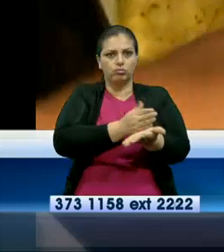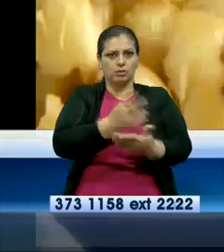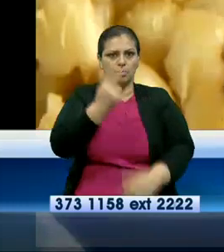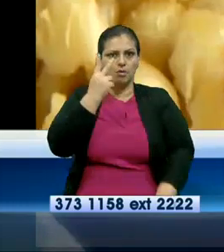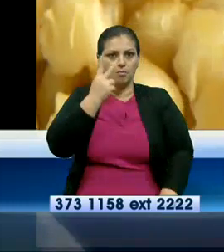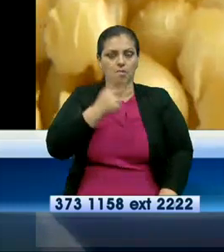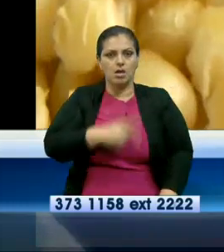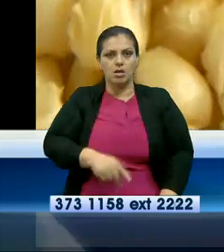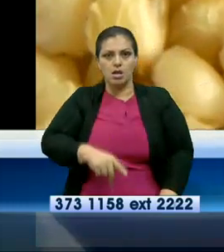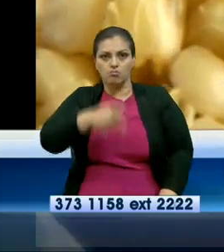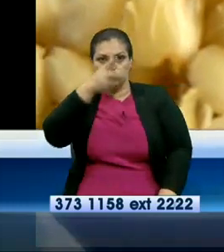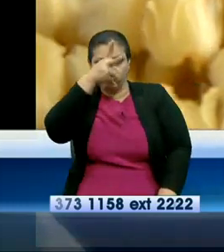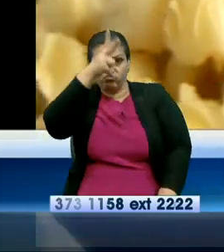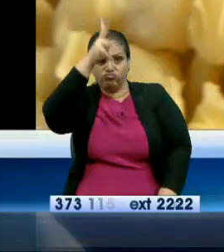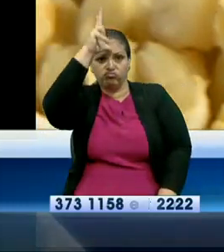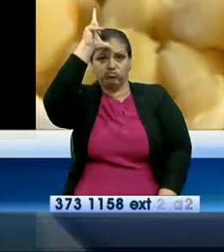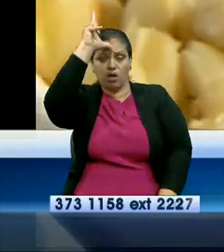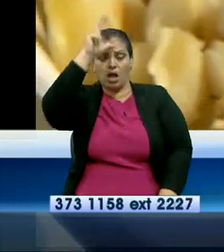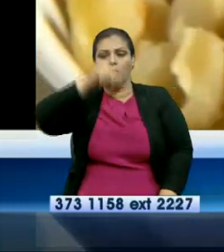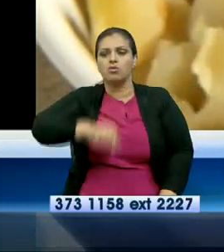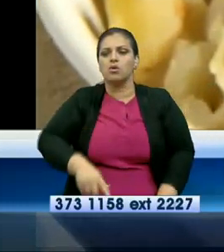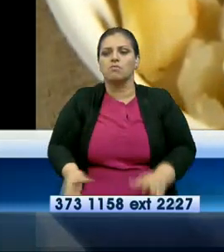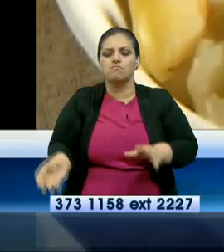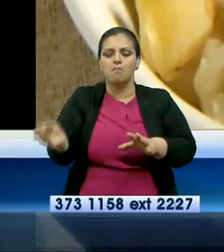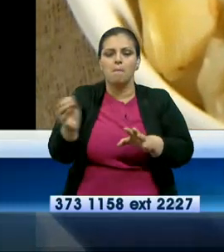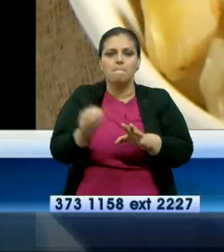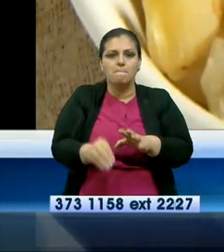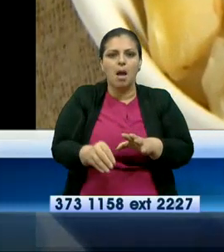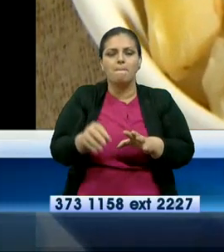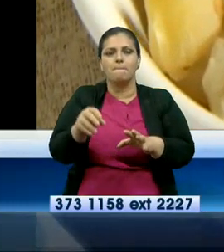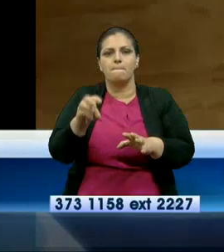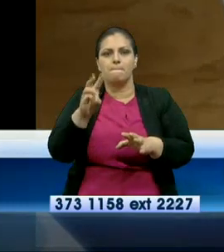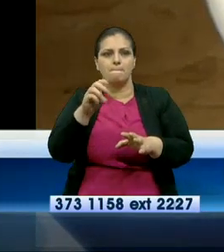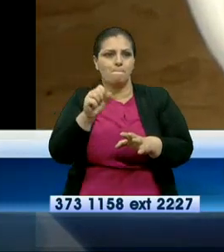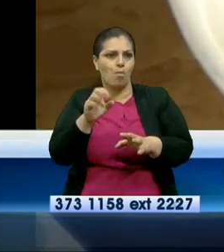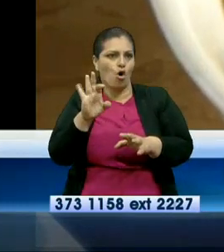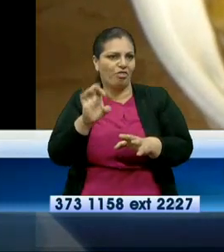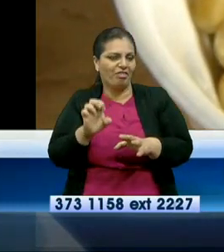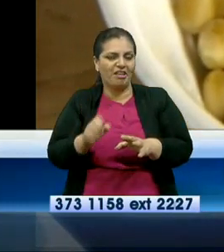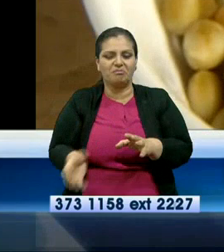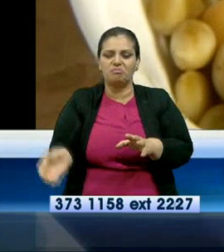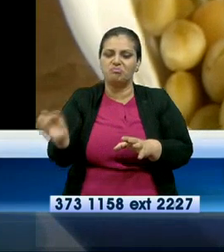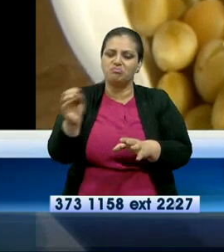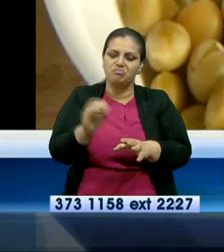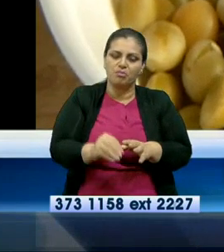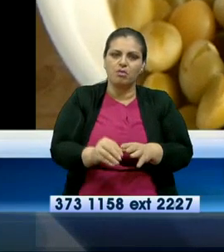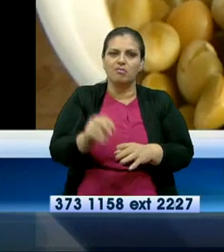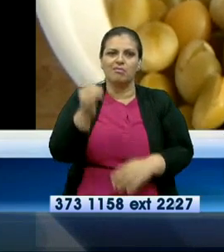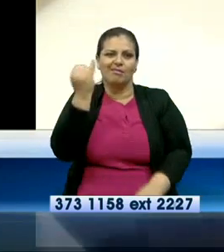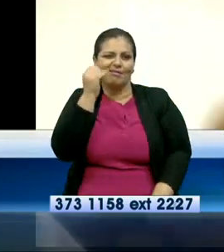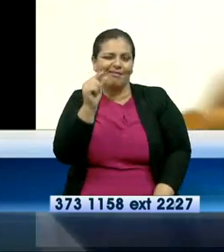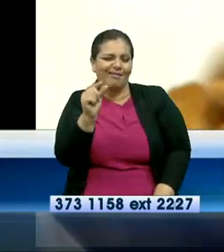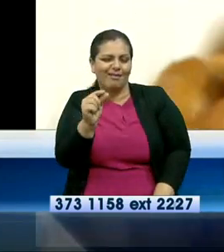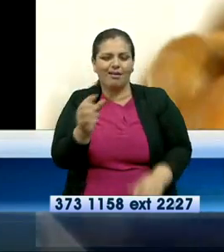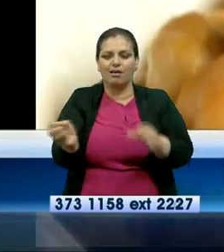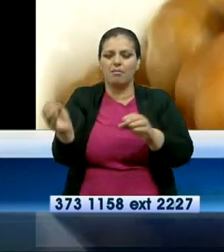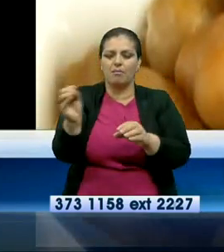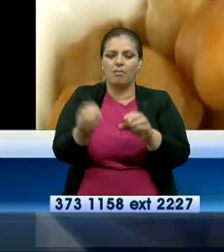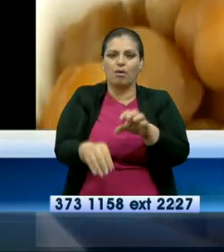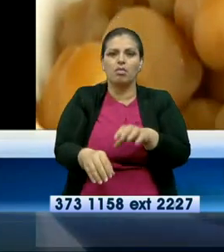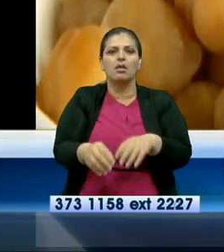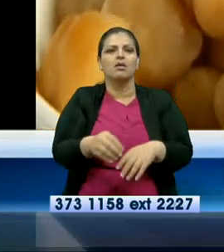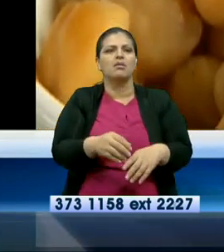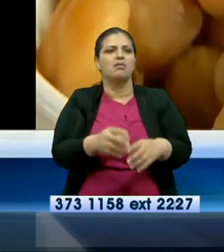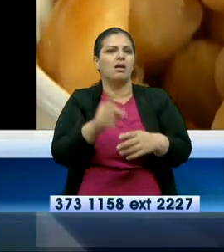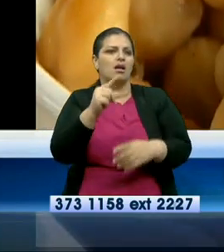mote, después se le agrega los granos, el frijol, la alberja, el garbanzo. Y luego